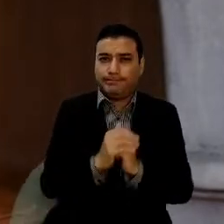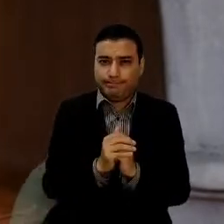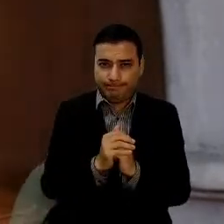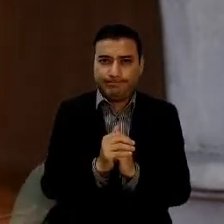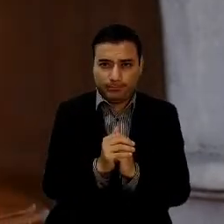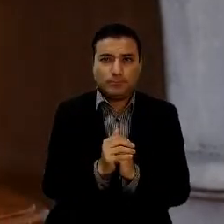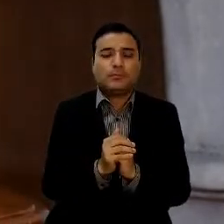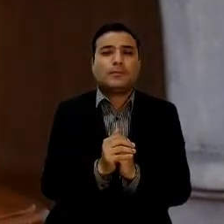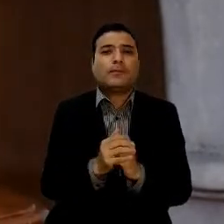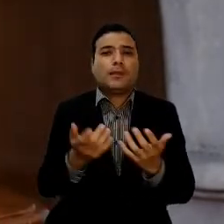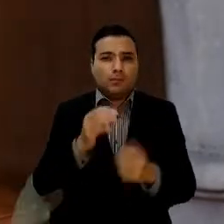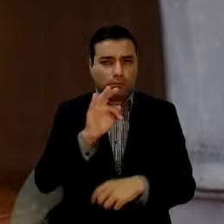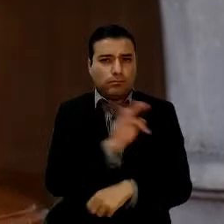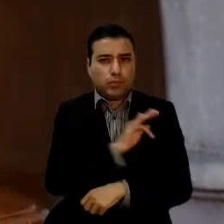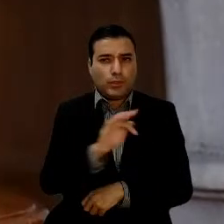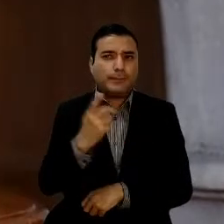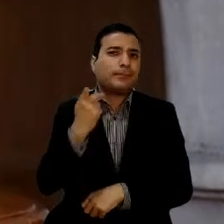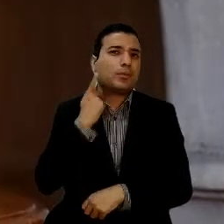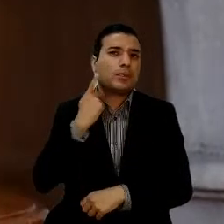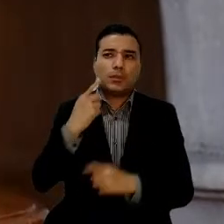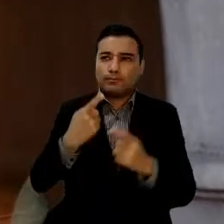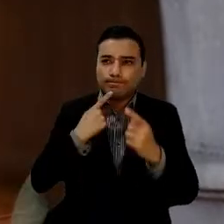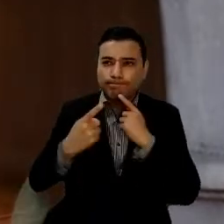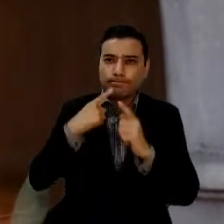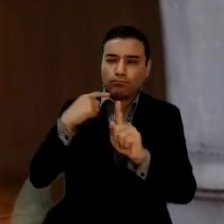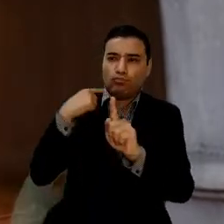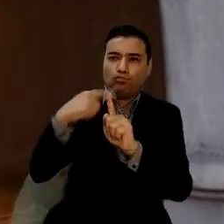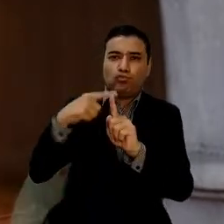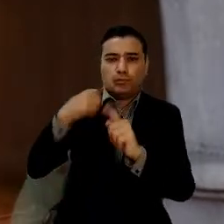política constructiva en beneficio de las y los